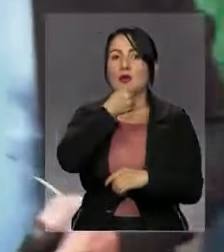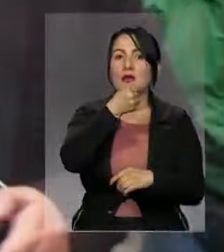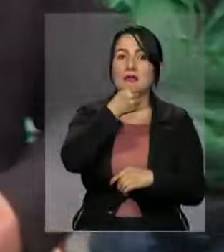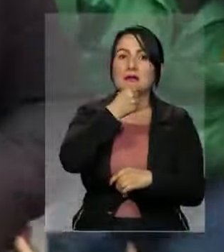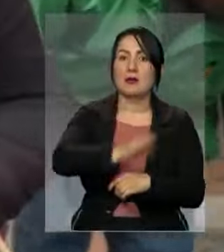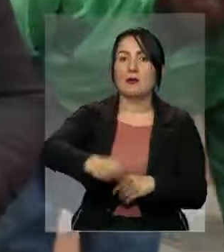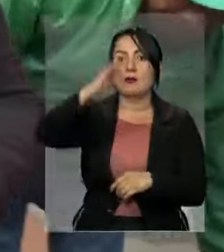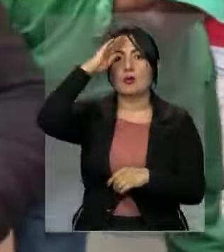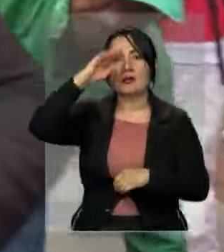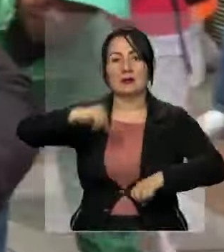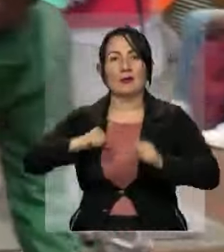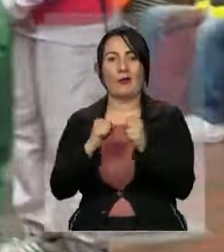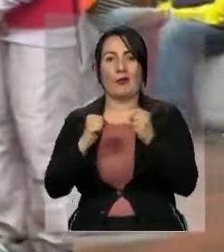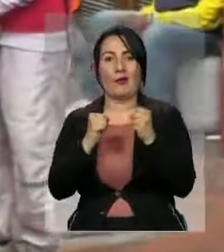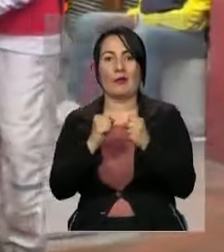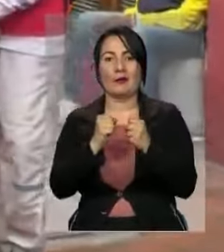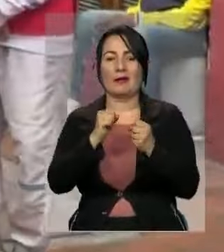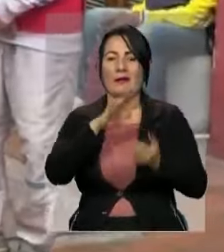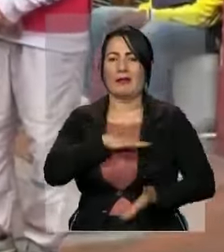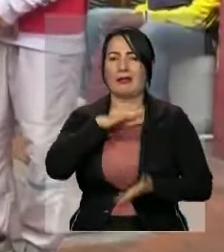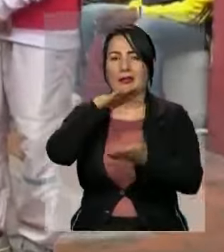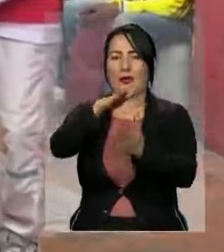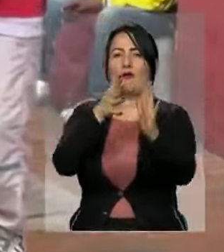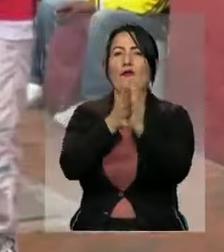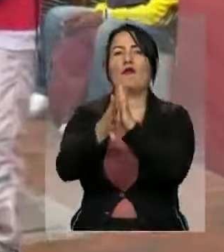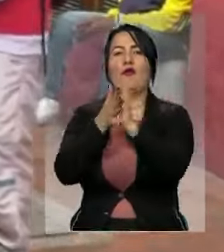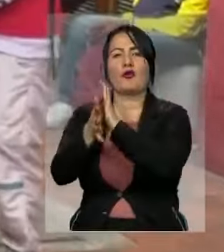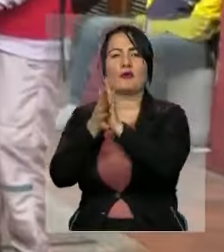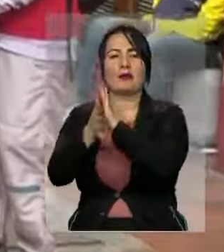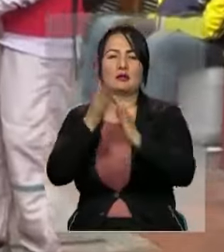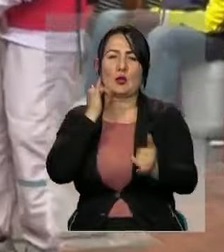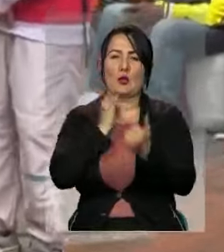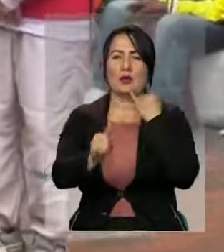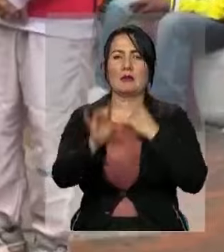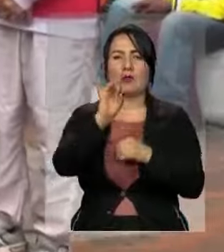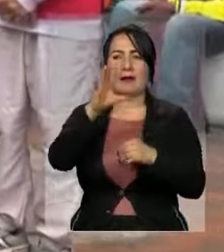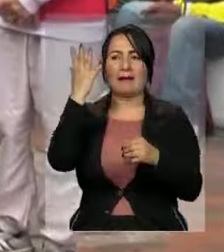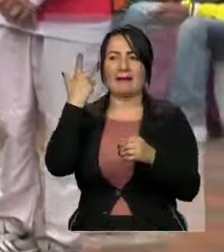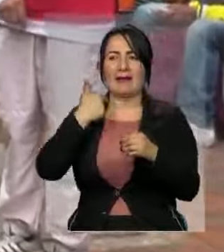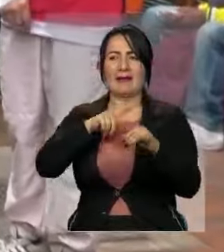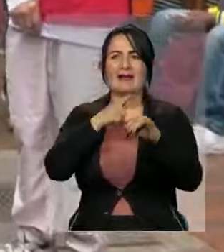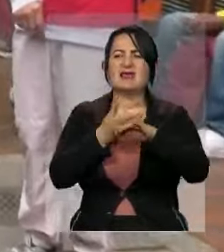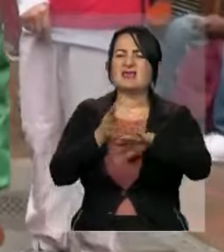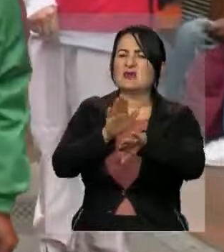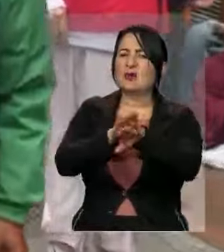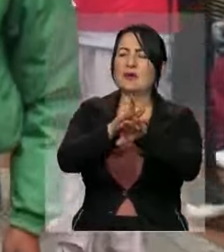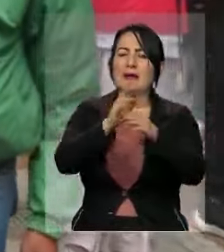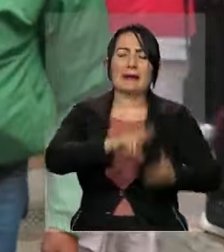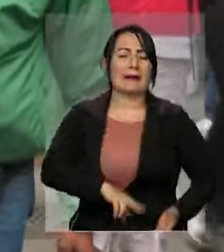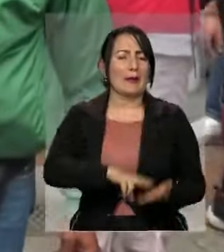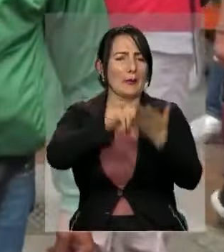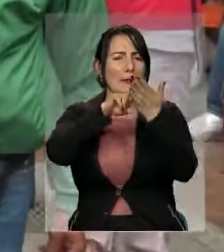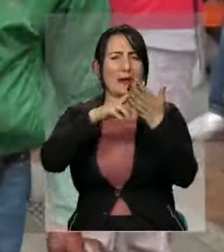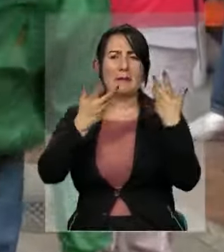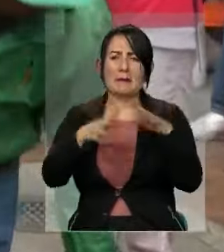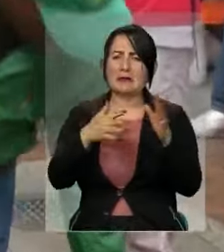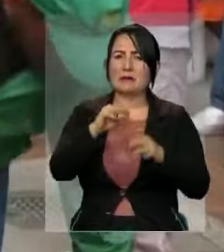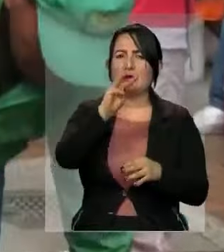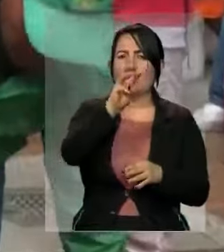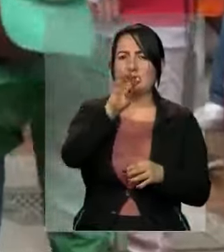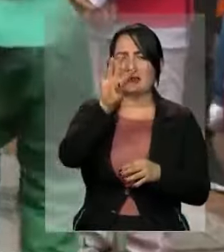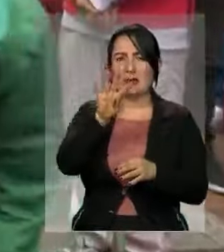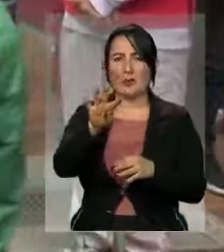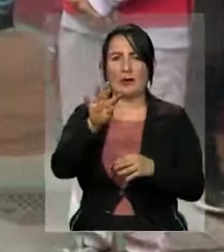La policía de Bogotá entregó una información. En los últimos 15 días han recuperado cerca de